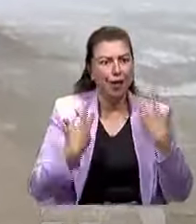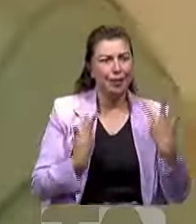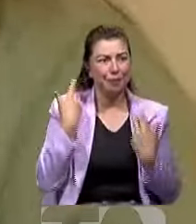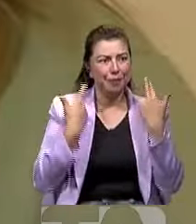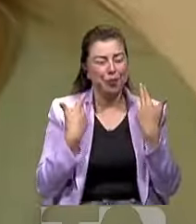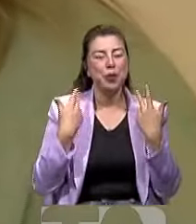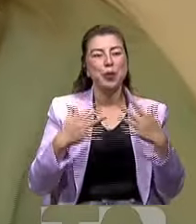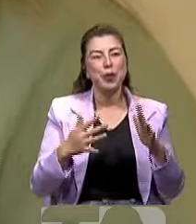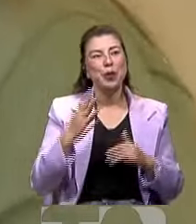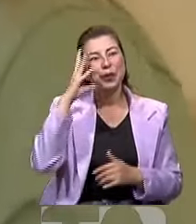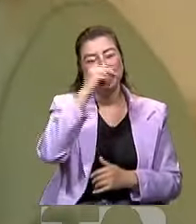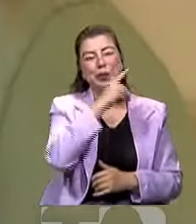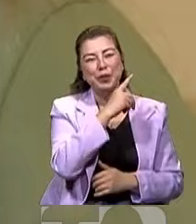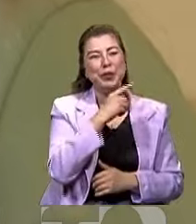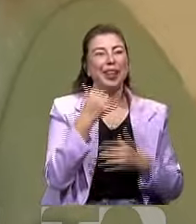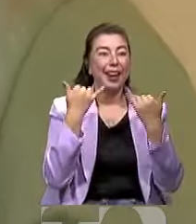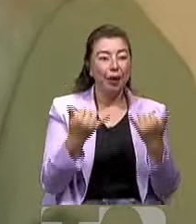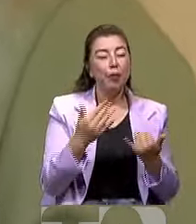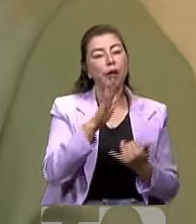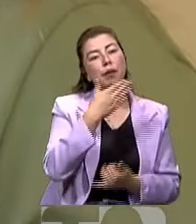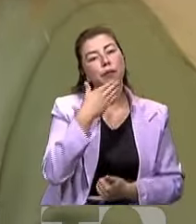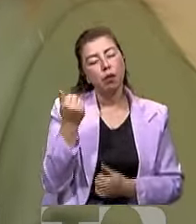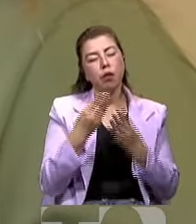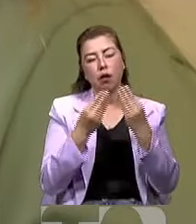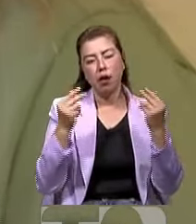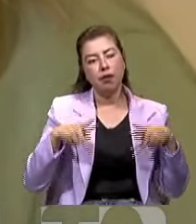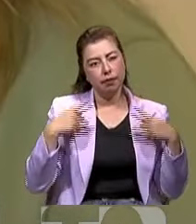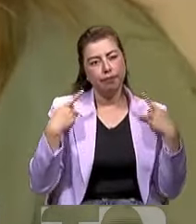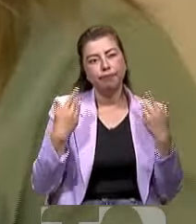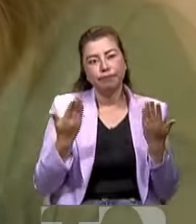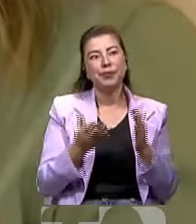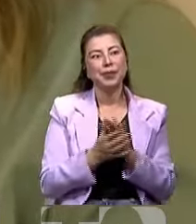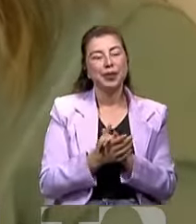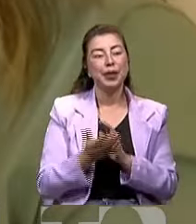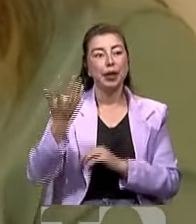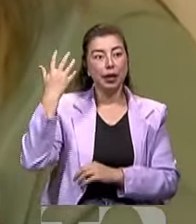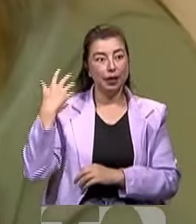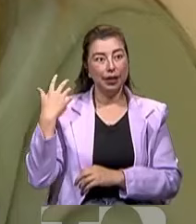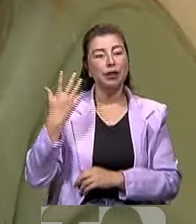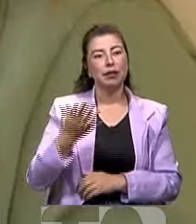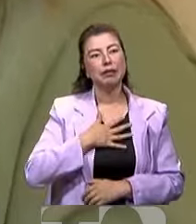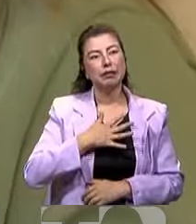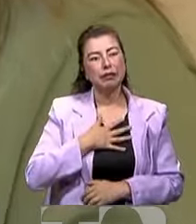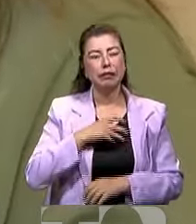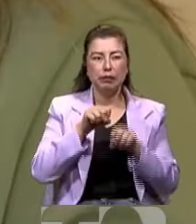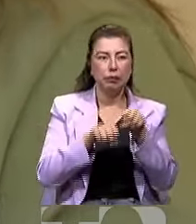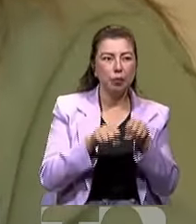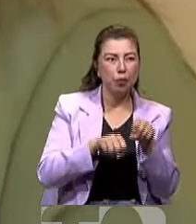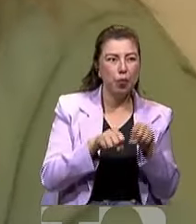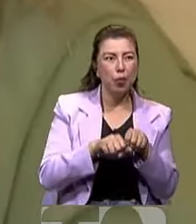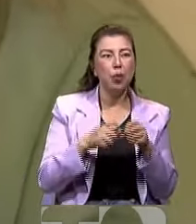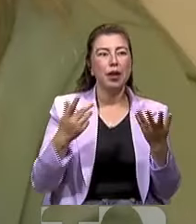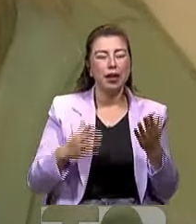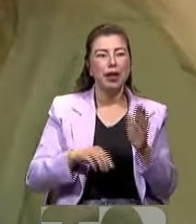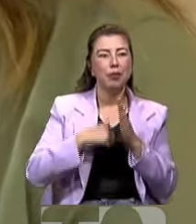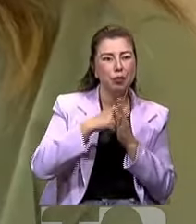Gambito. Movilizarse, tener una mejor calidad de vida. Si bien él podía movilizarse antes, él tenía una afectación, ¿no es cierto?, por el constante